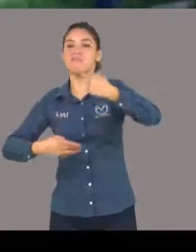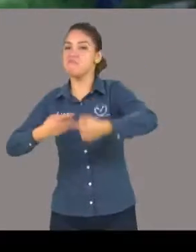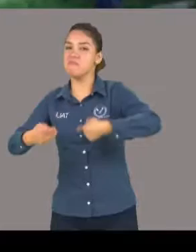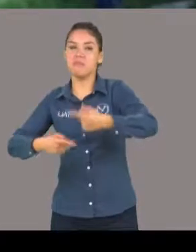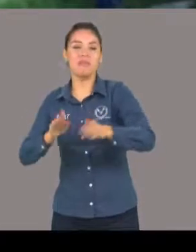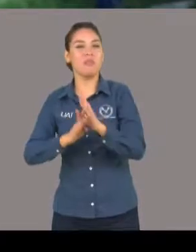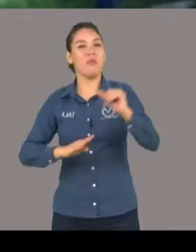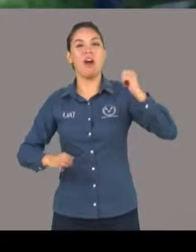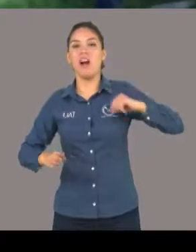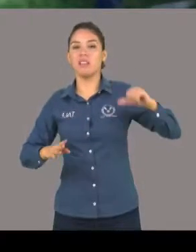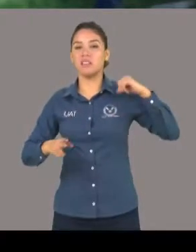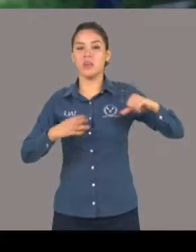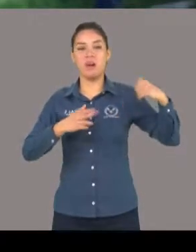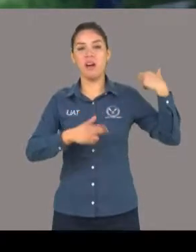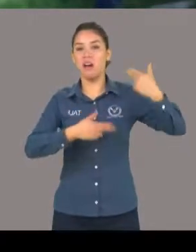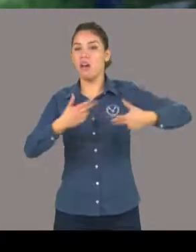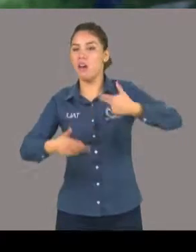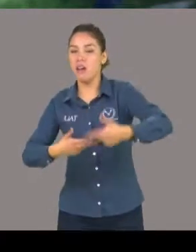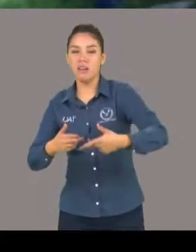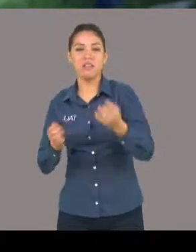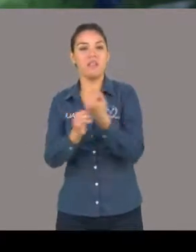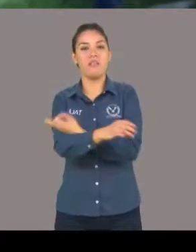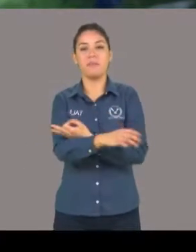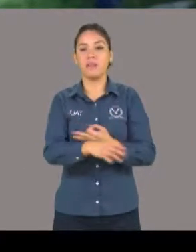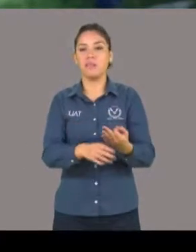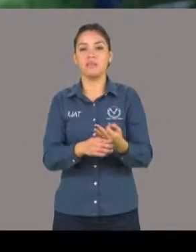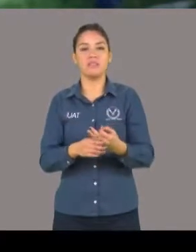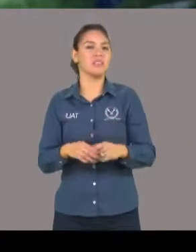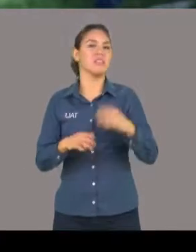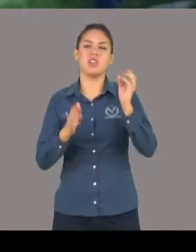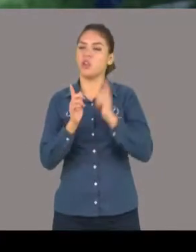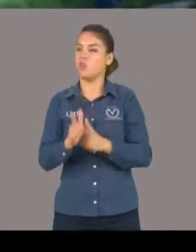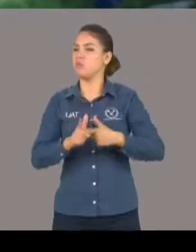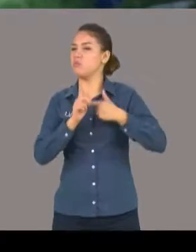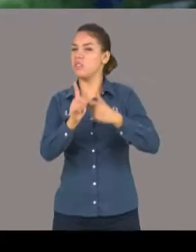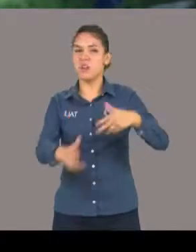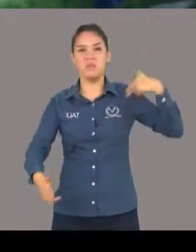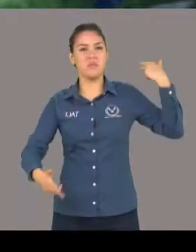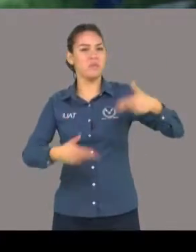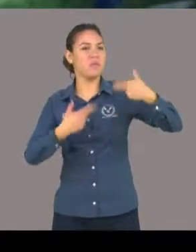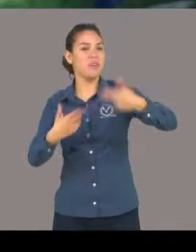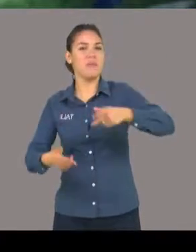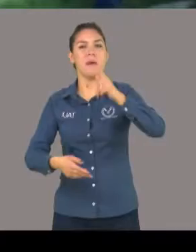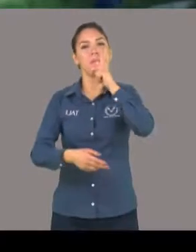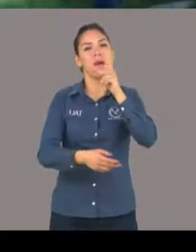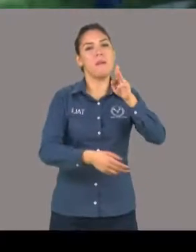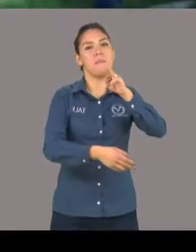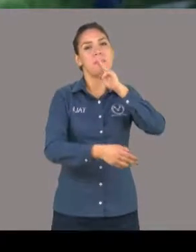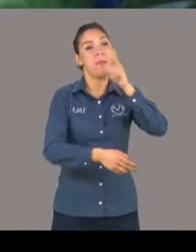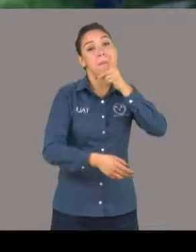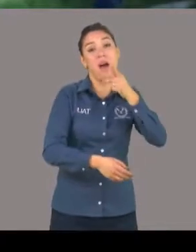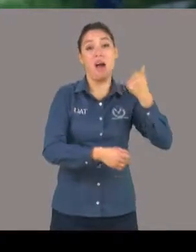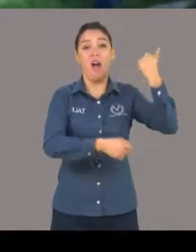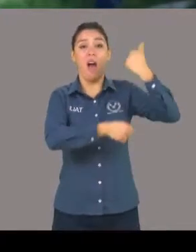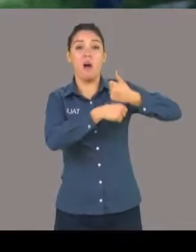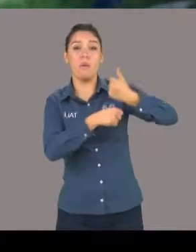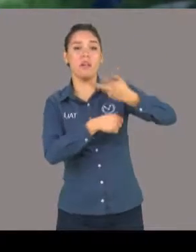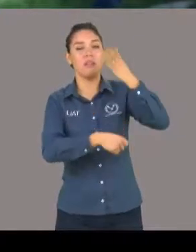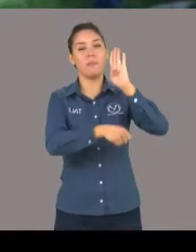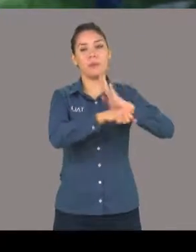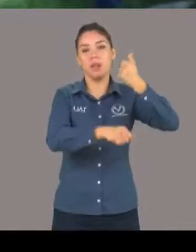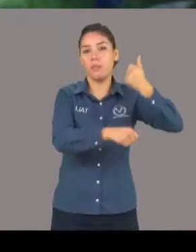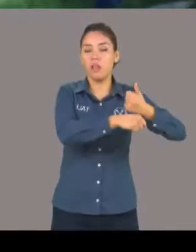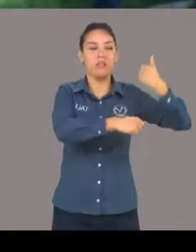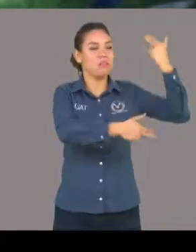prácticas milenarias que hemos heredado. Y que se han dado de familia en familia, del padre, del abuelo, del